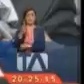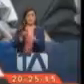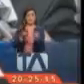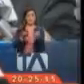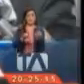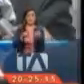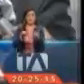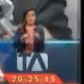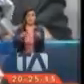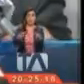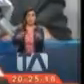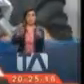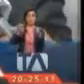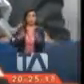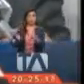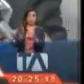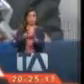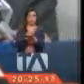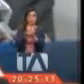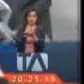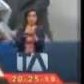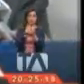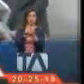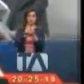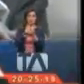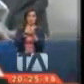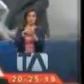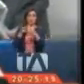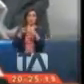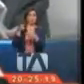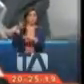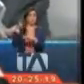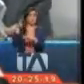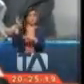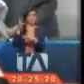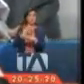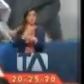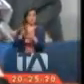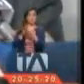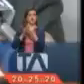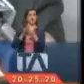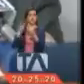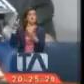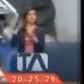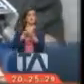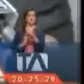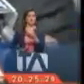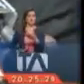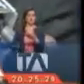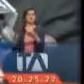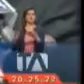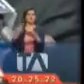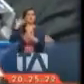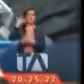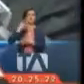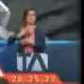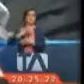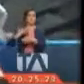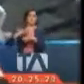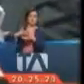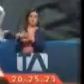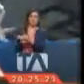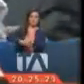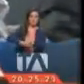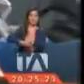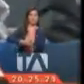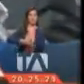expediente, encuentra que los hechos que involucran al señor vicepresidente Jorge Glass son de fecha posterior a la